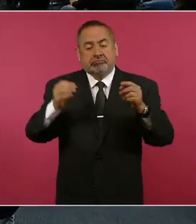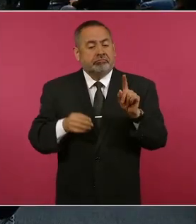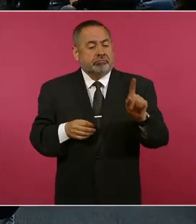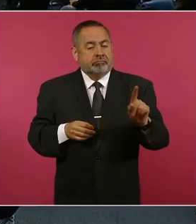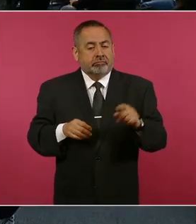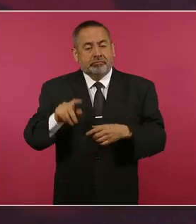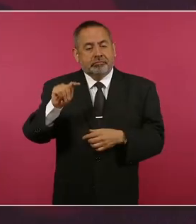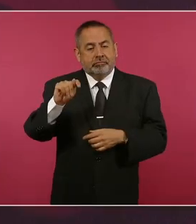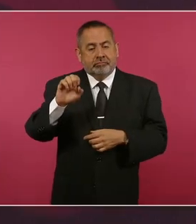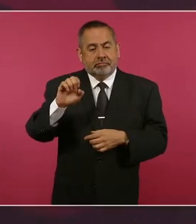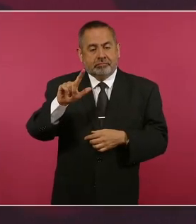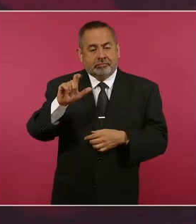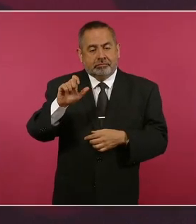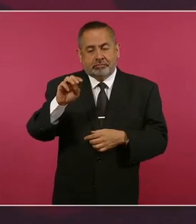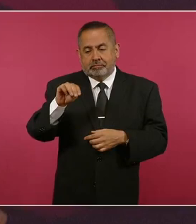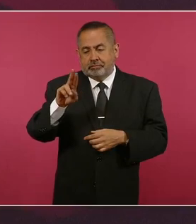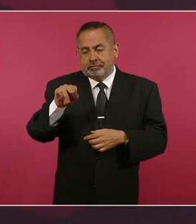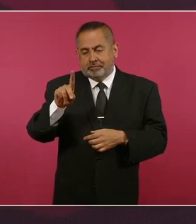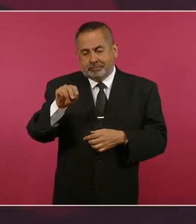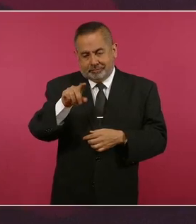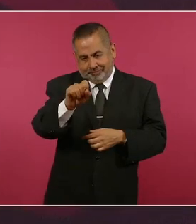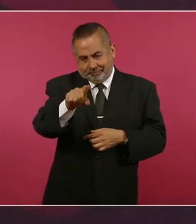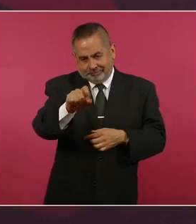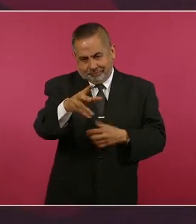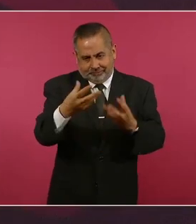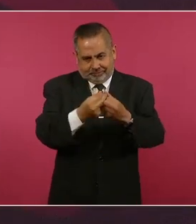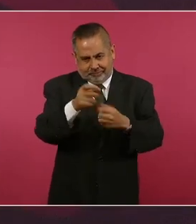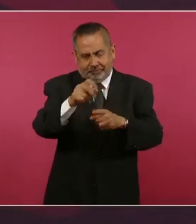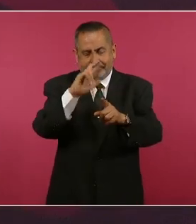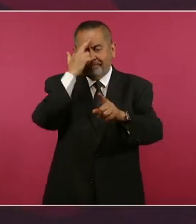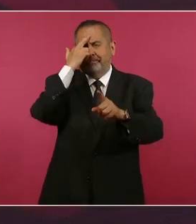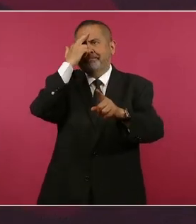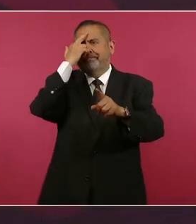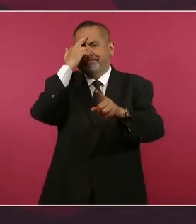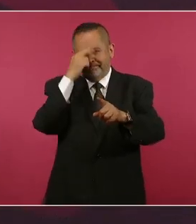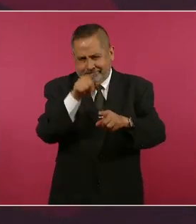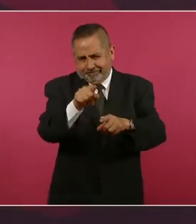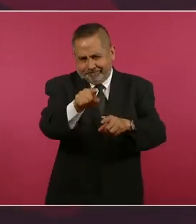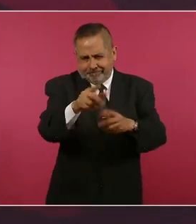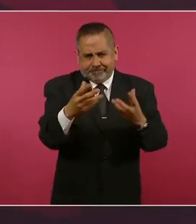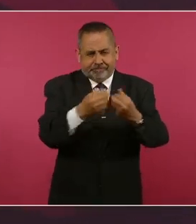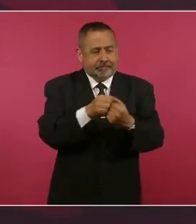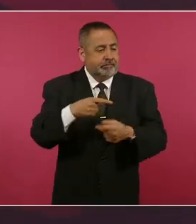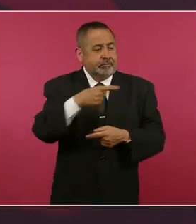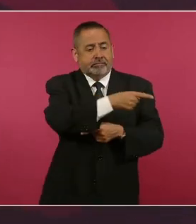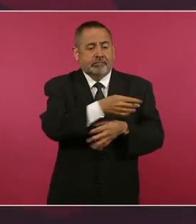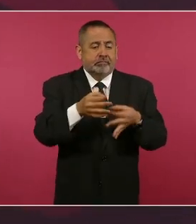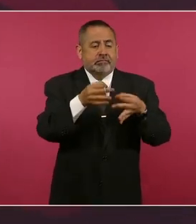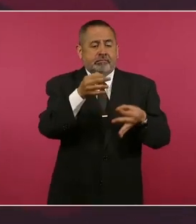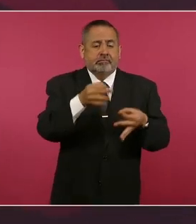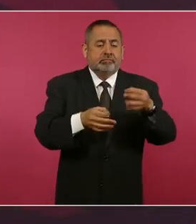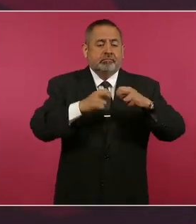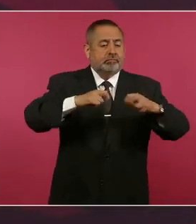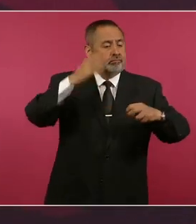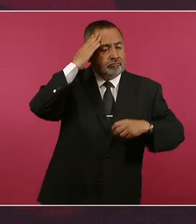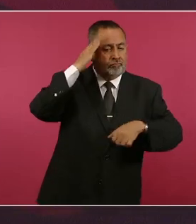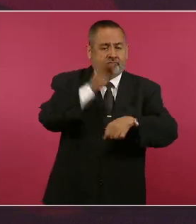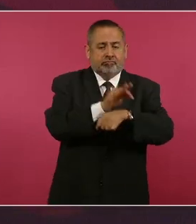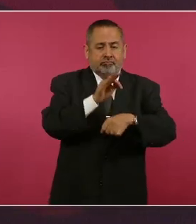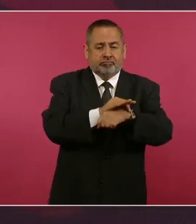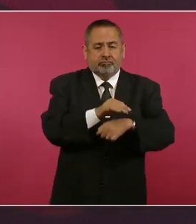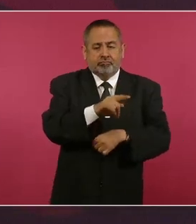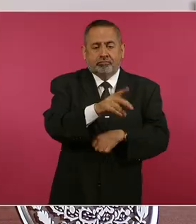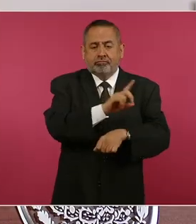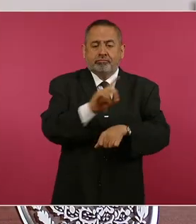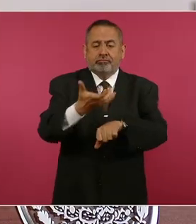en Telemundo, sí, por eso me acordé, del ministro de Defensa